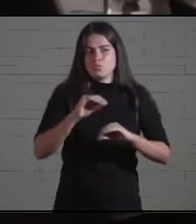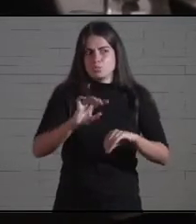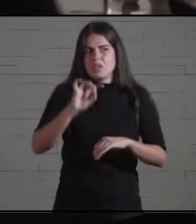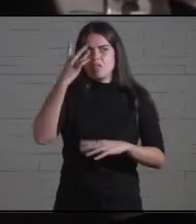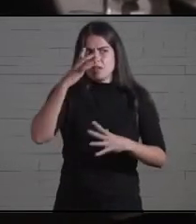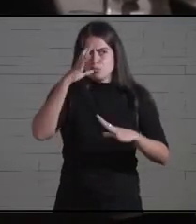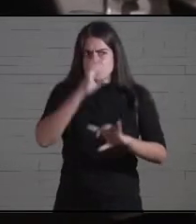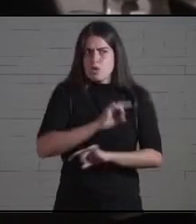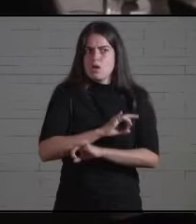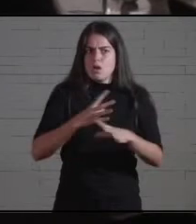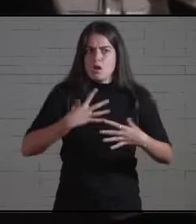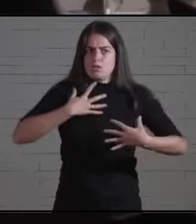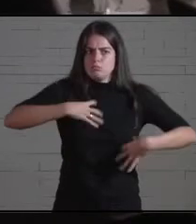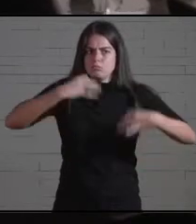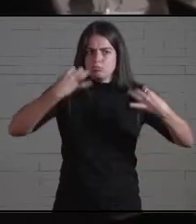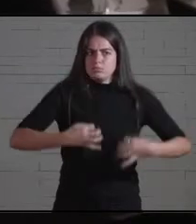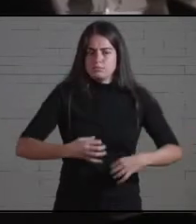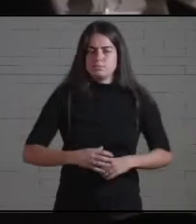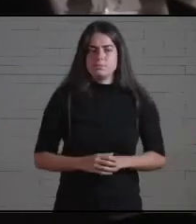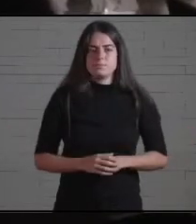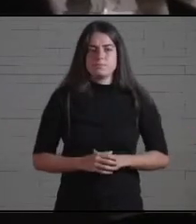claras.